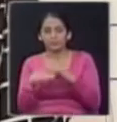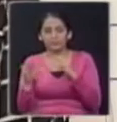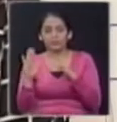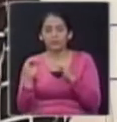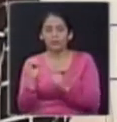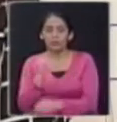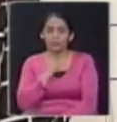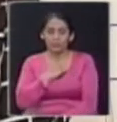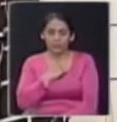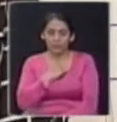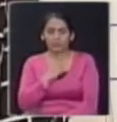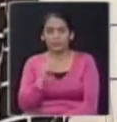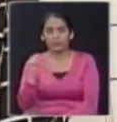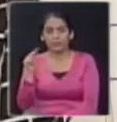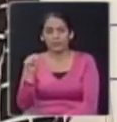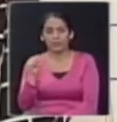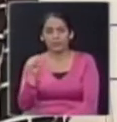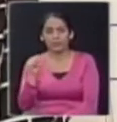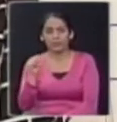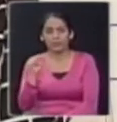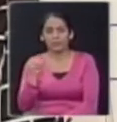propio,